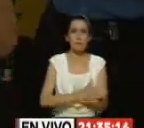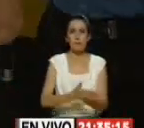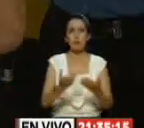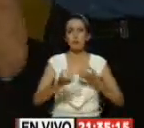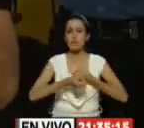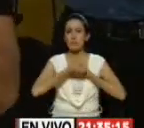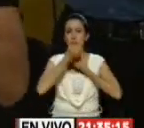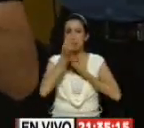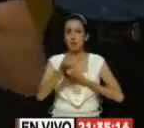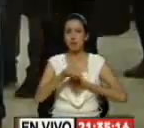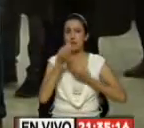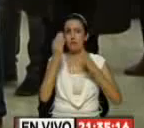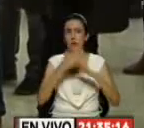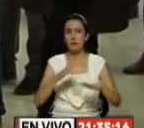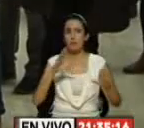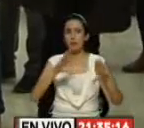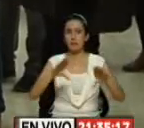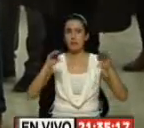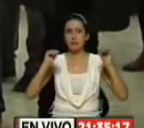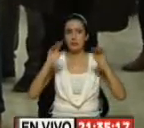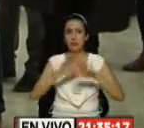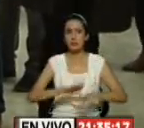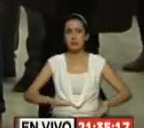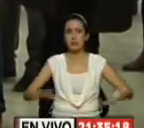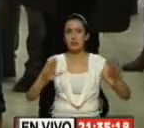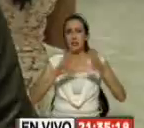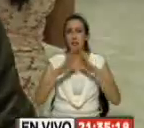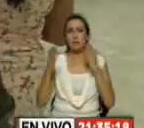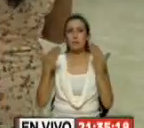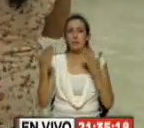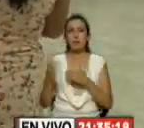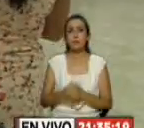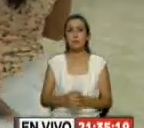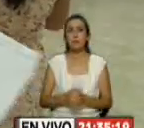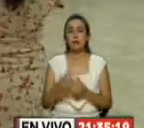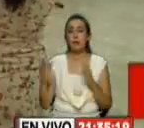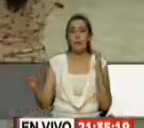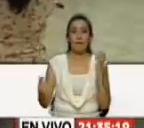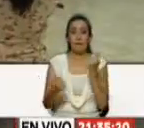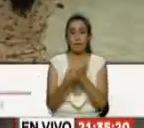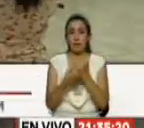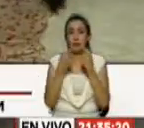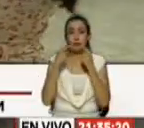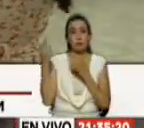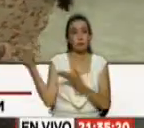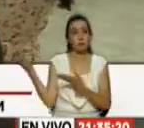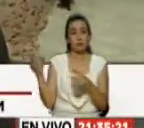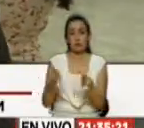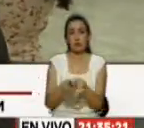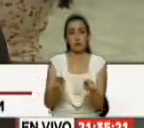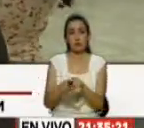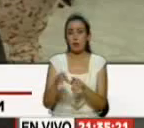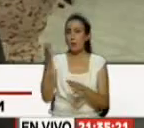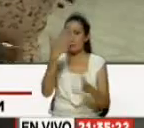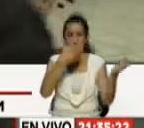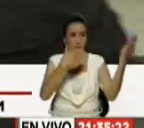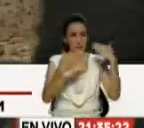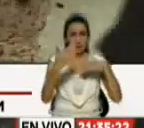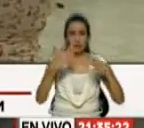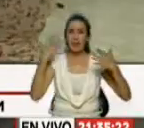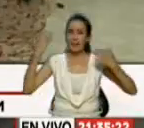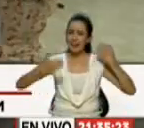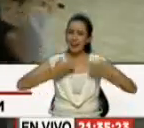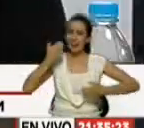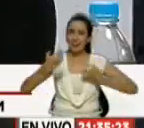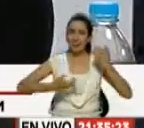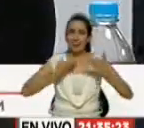información. Aceptamos todas las sugerencias, tenemos siempre los micrófonos abiertos y esto es parte de ello, justamente, es que vengan y vean la alegría con la que